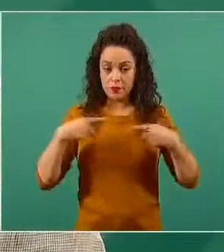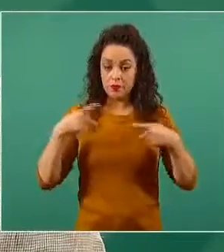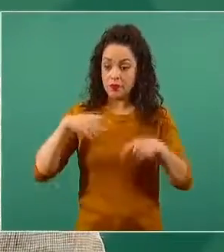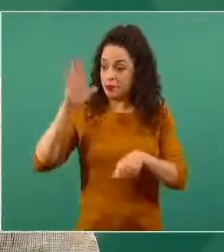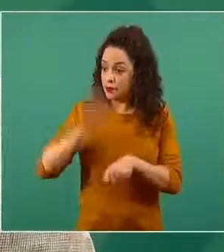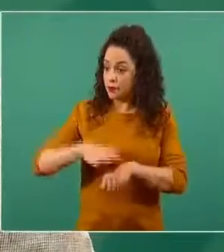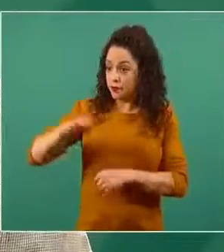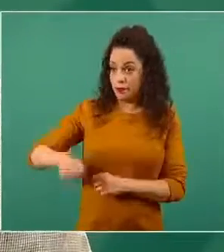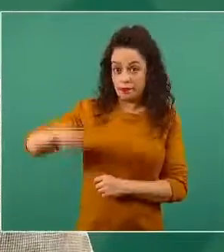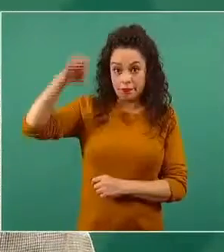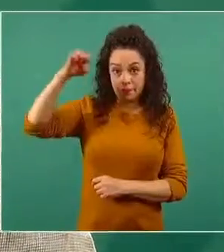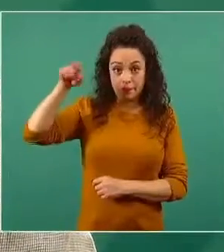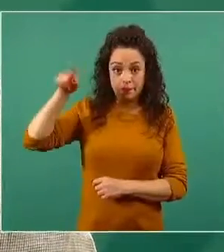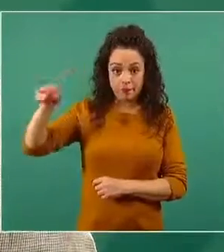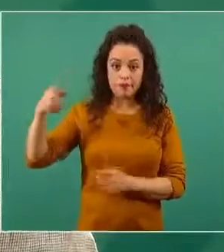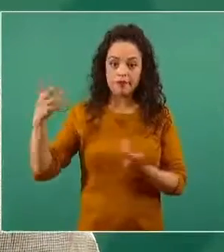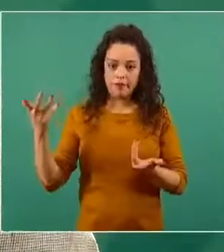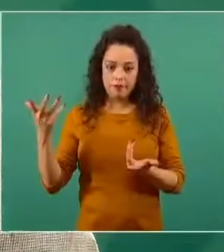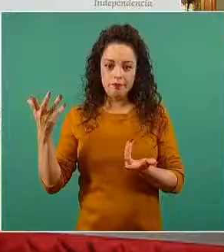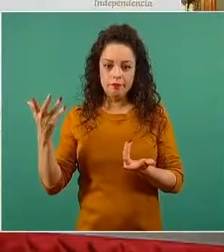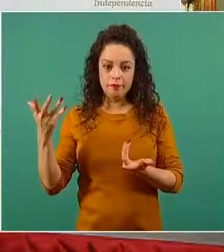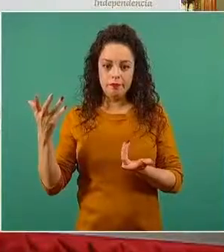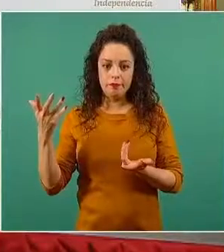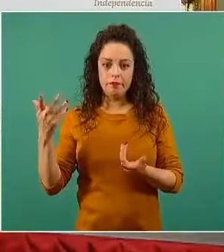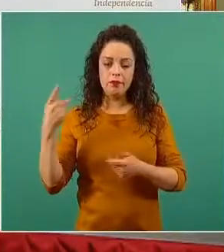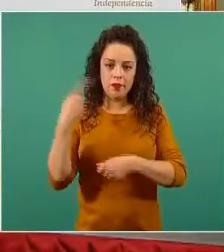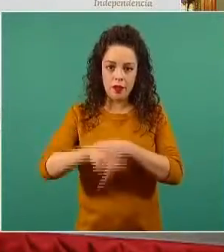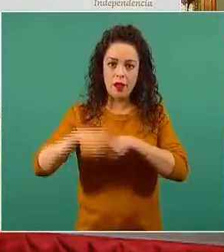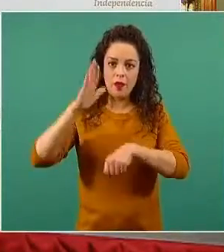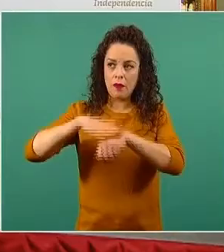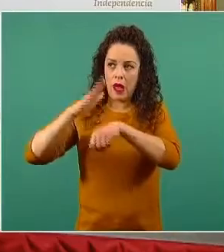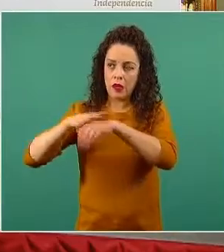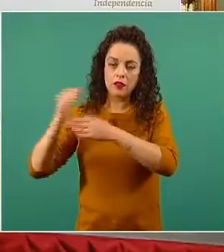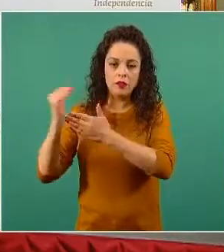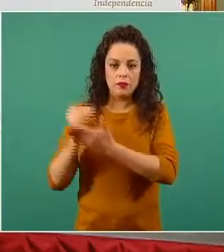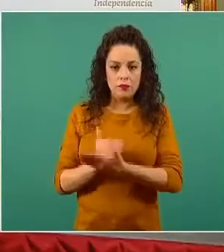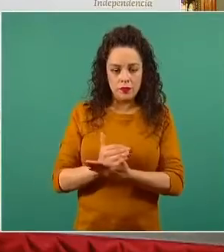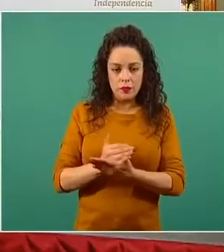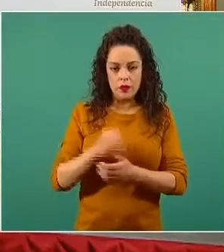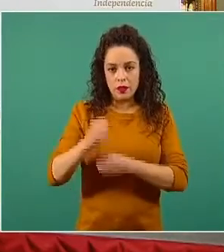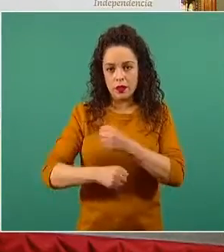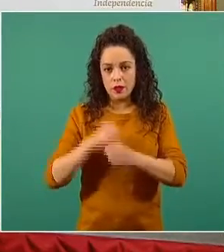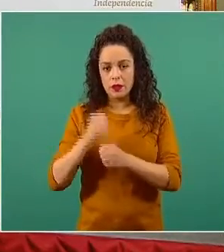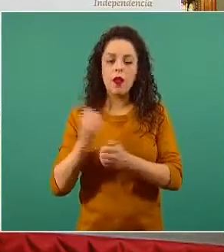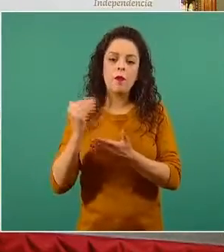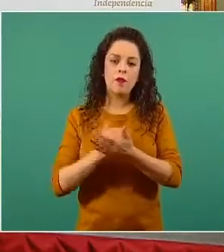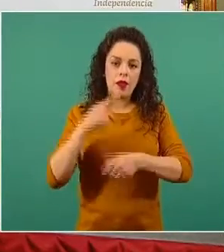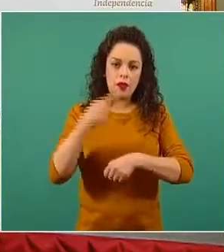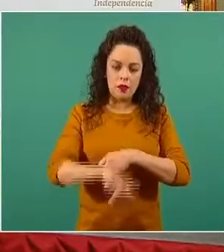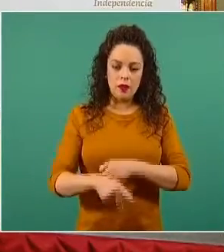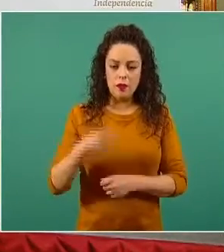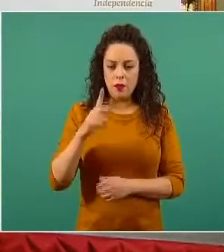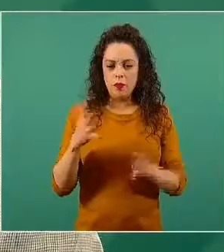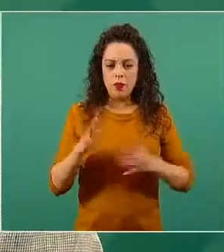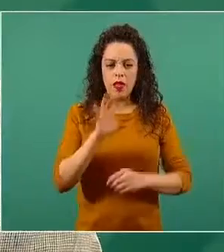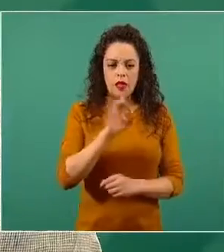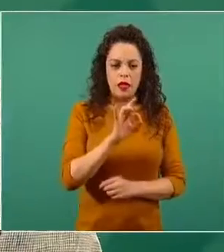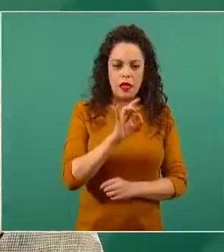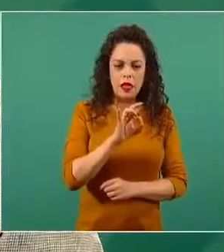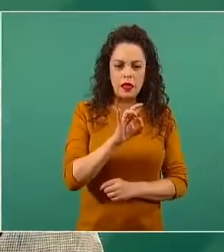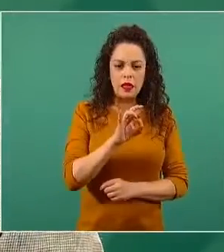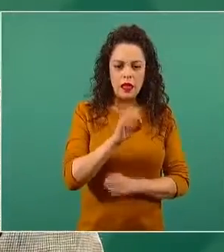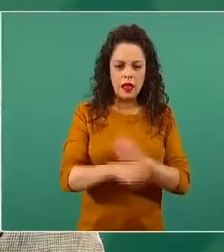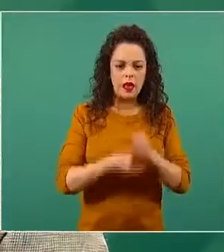edad hay menor riesgo, y aproximadamente en la década de 30 a 40 años de edad hay un cambio muy importante, muy